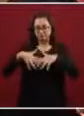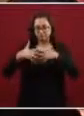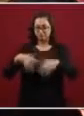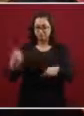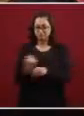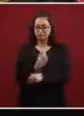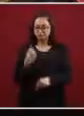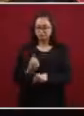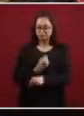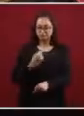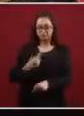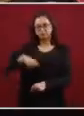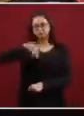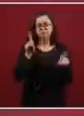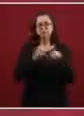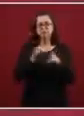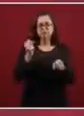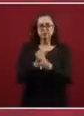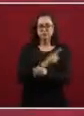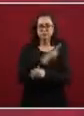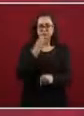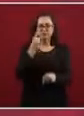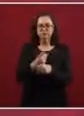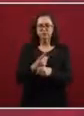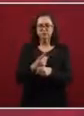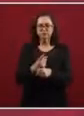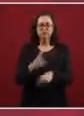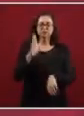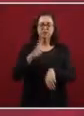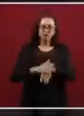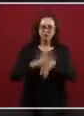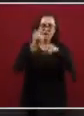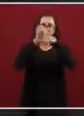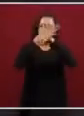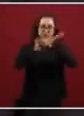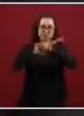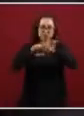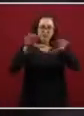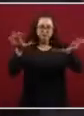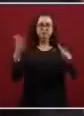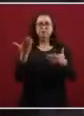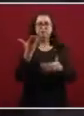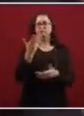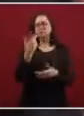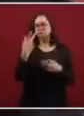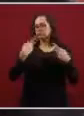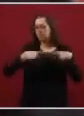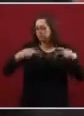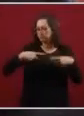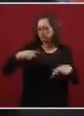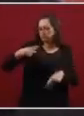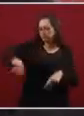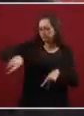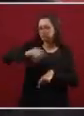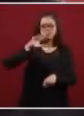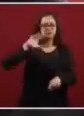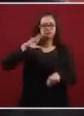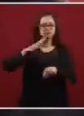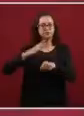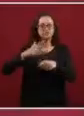efectivamente bastante preocupados. Para informarle a los que se dedican